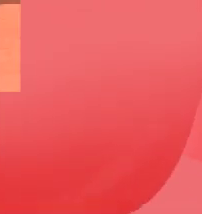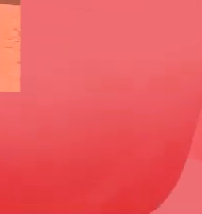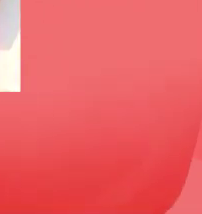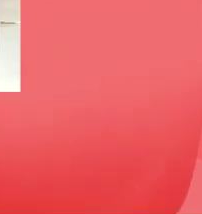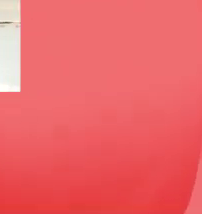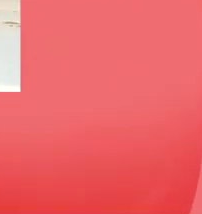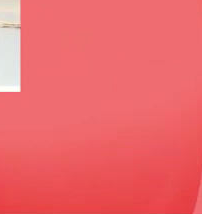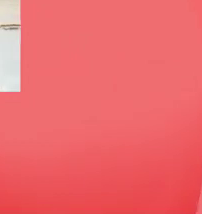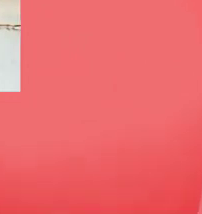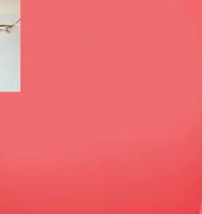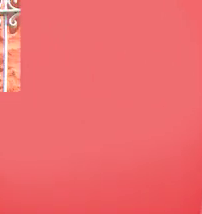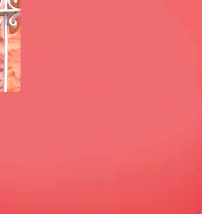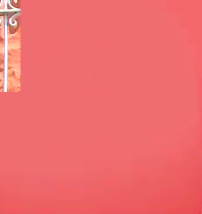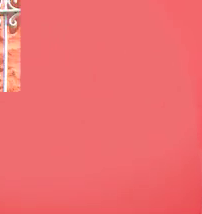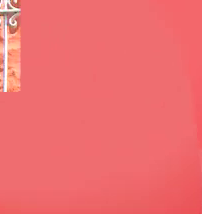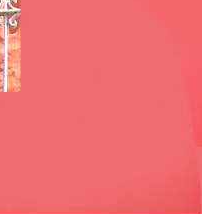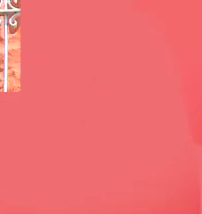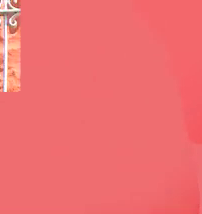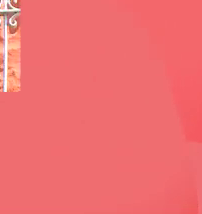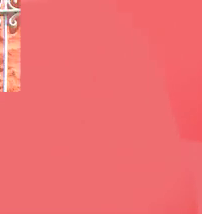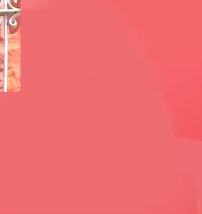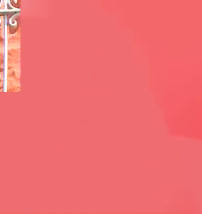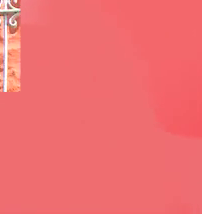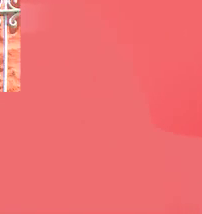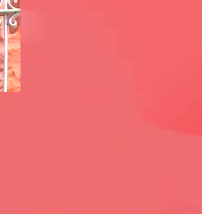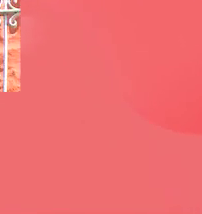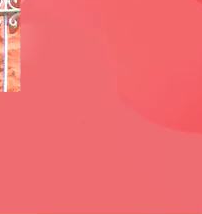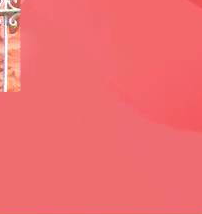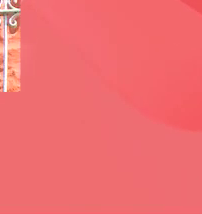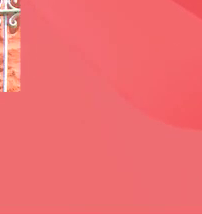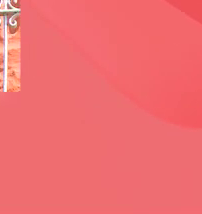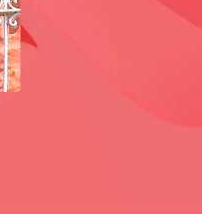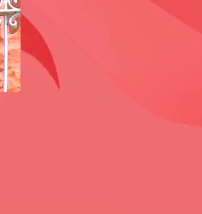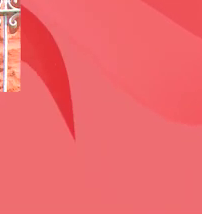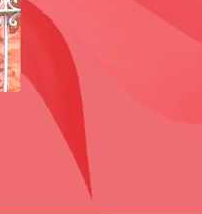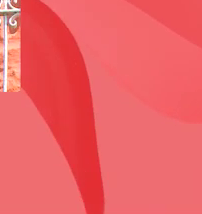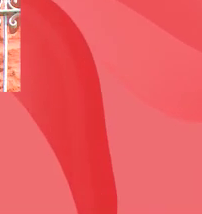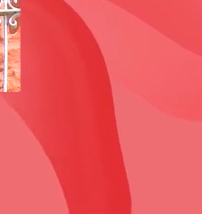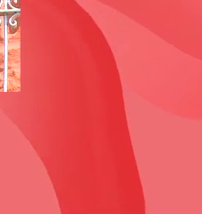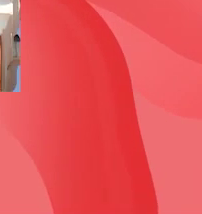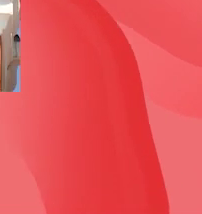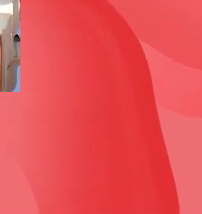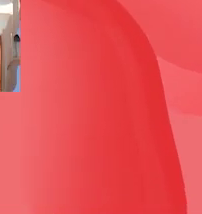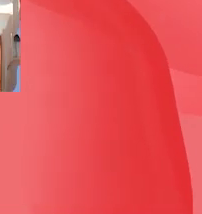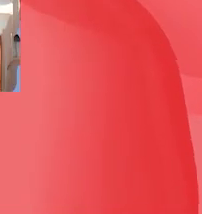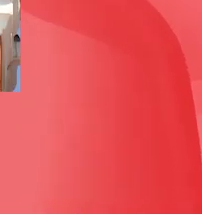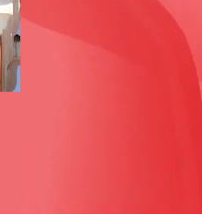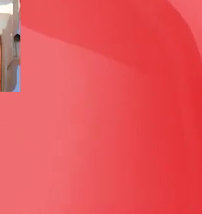Thank you.